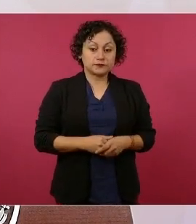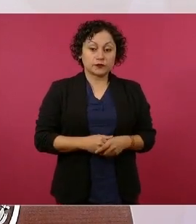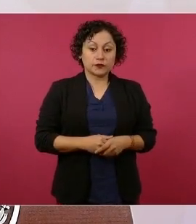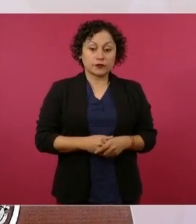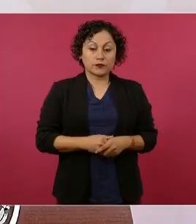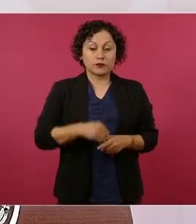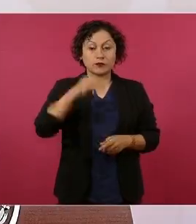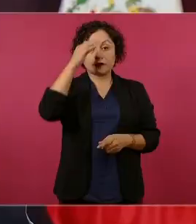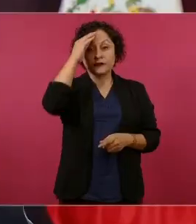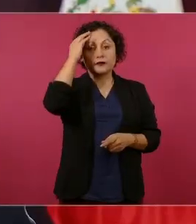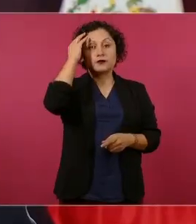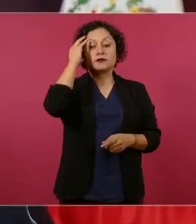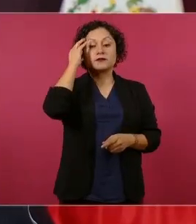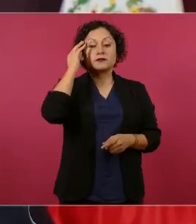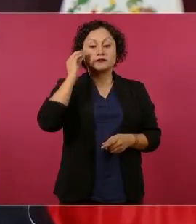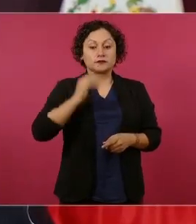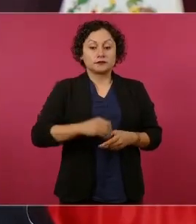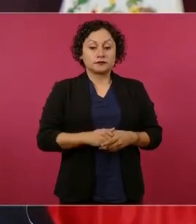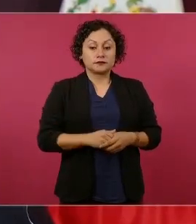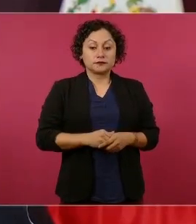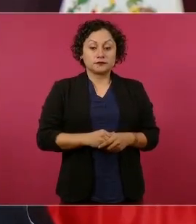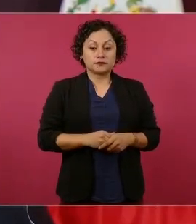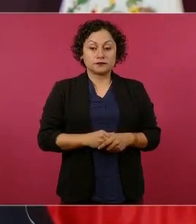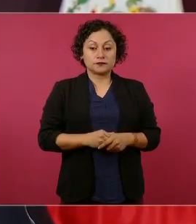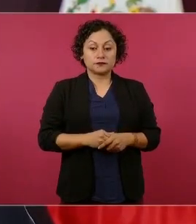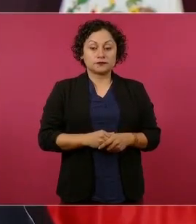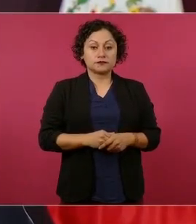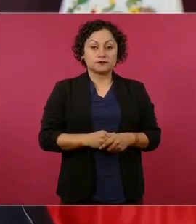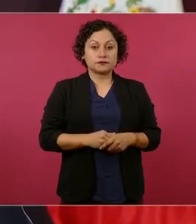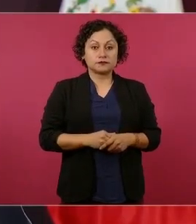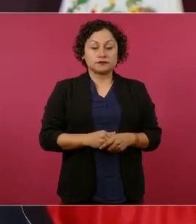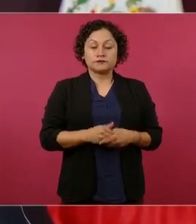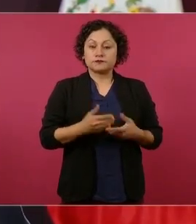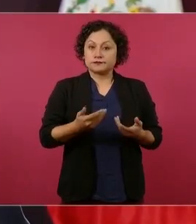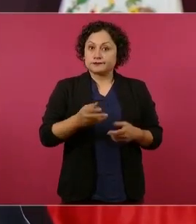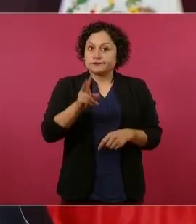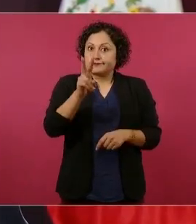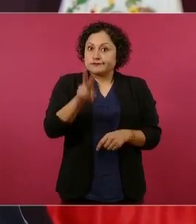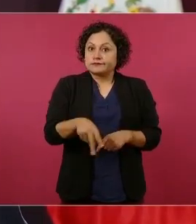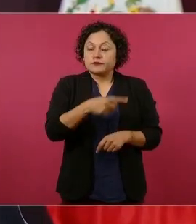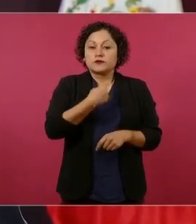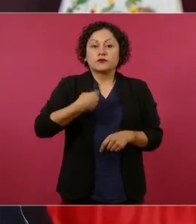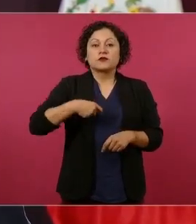Inclusive, ya en el gobierno nos costó